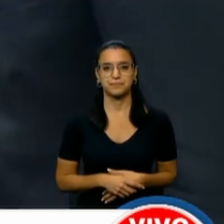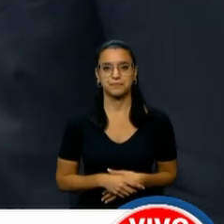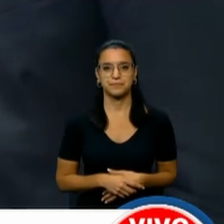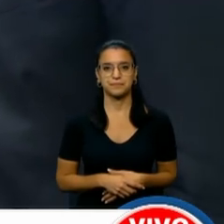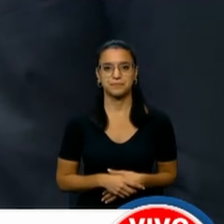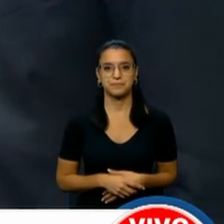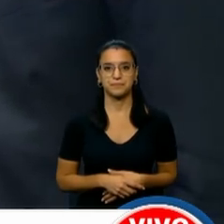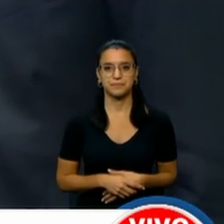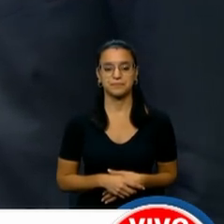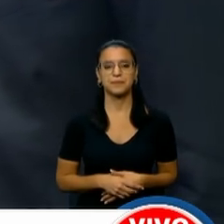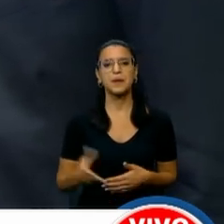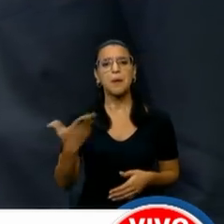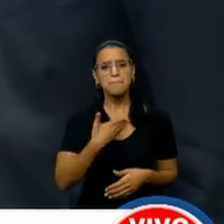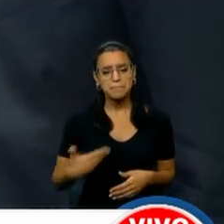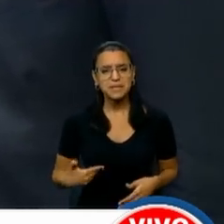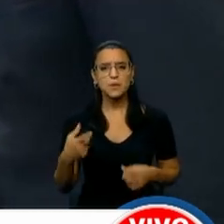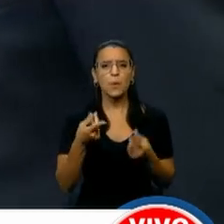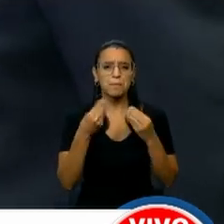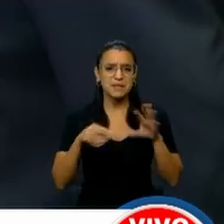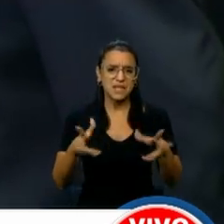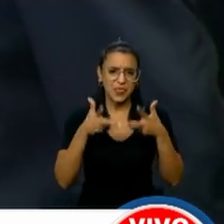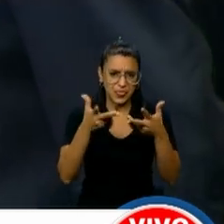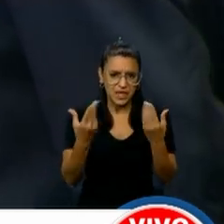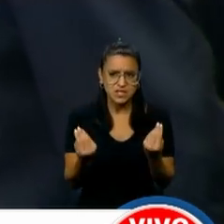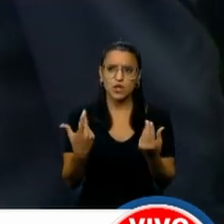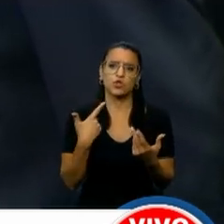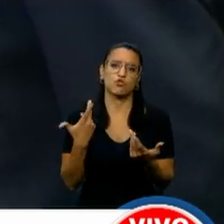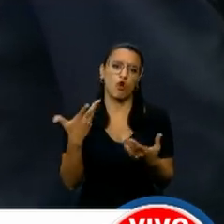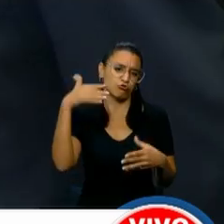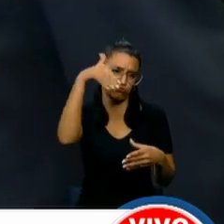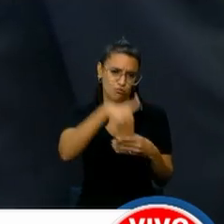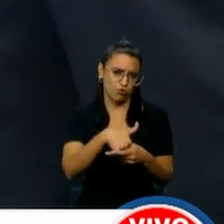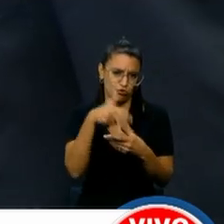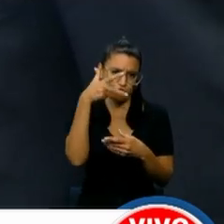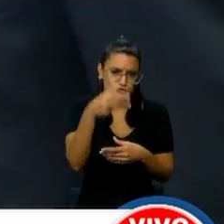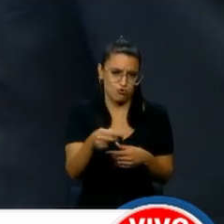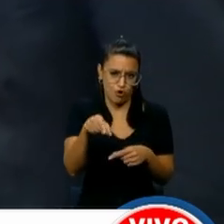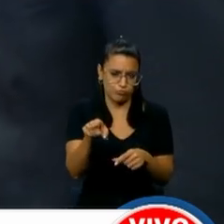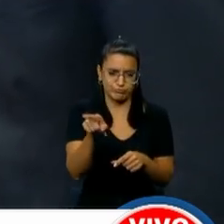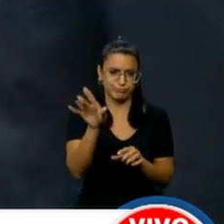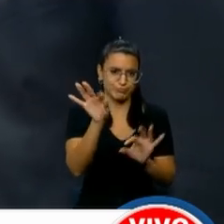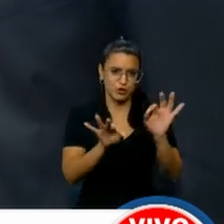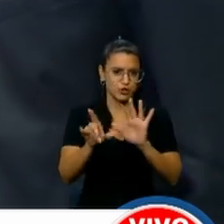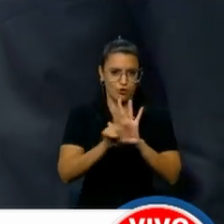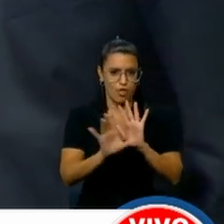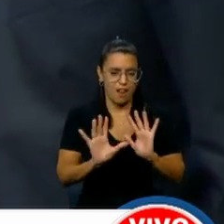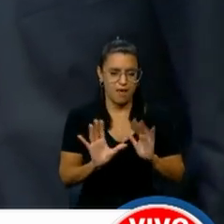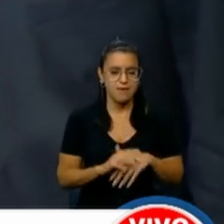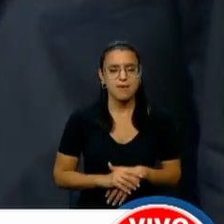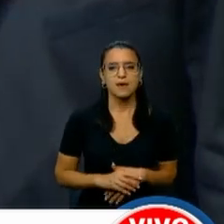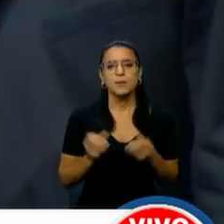asusté por favor presidente voy a empezar diciendo que obviamente no voy a acompañar este proyecto de ley porque también creo que